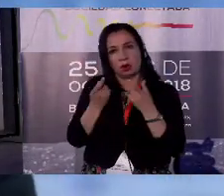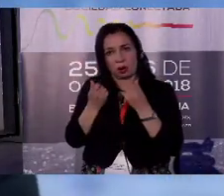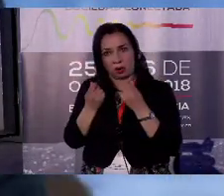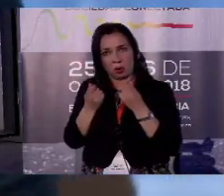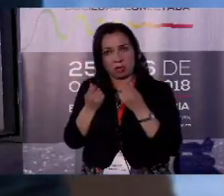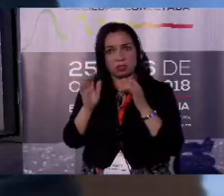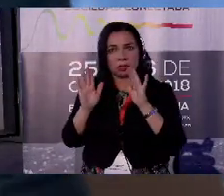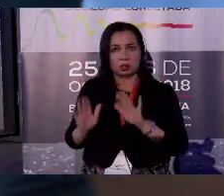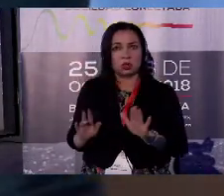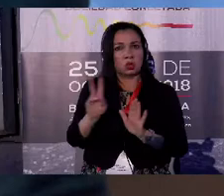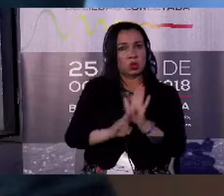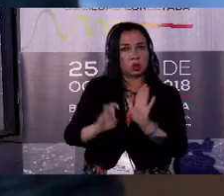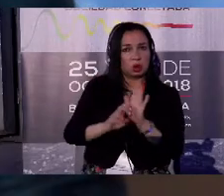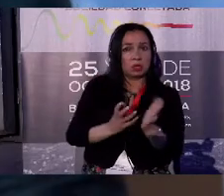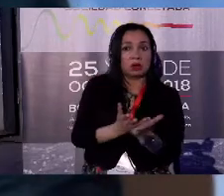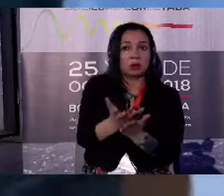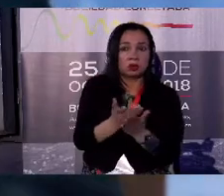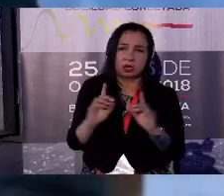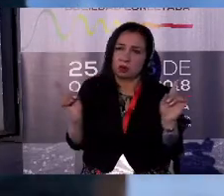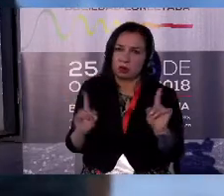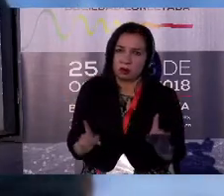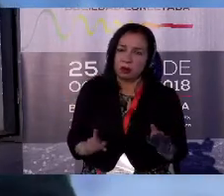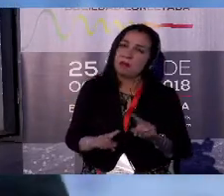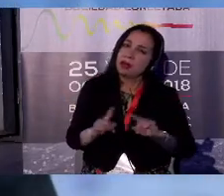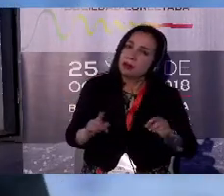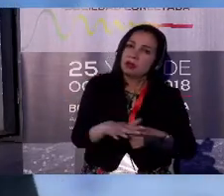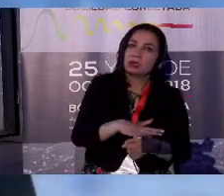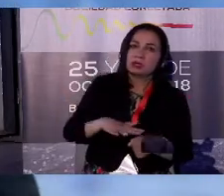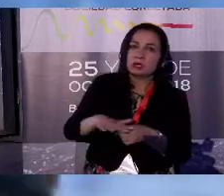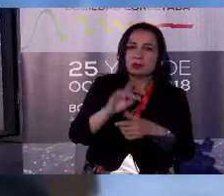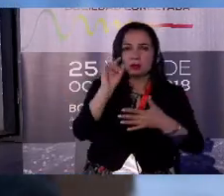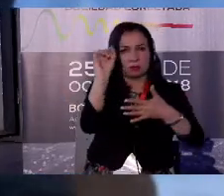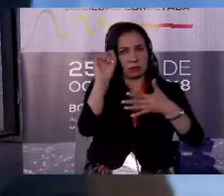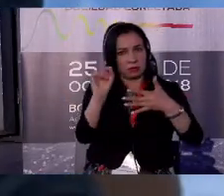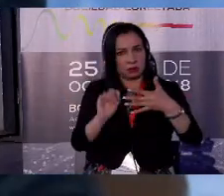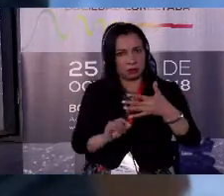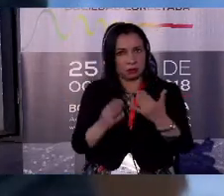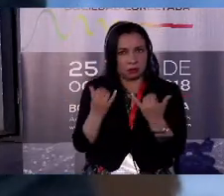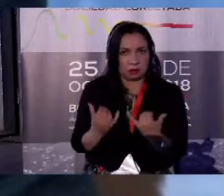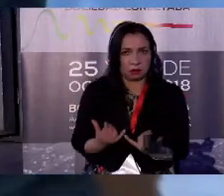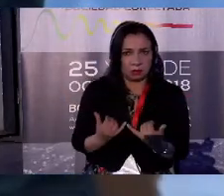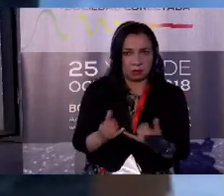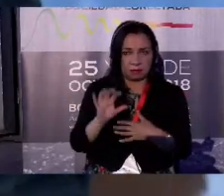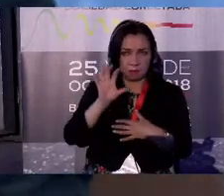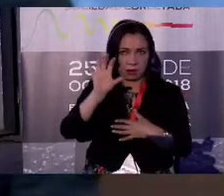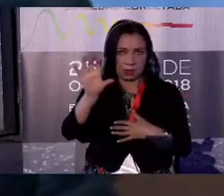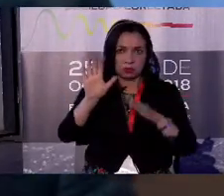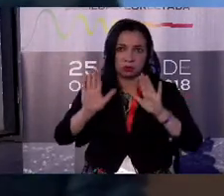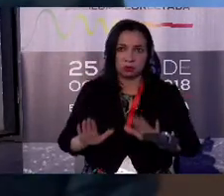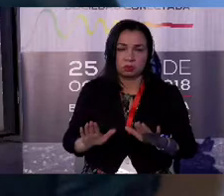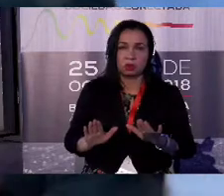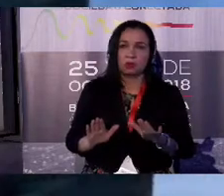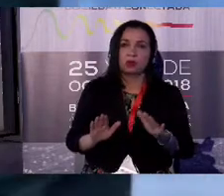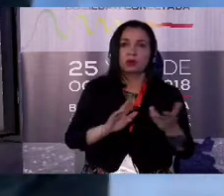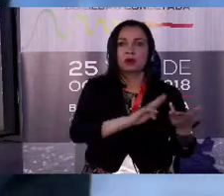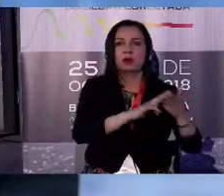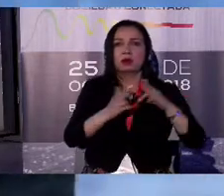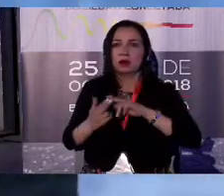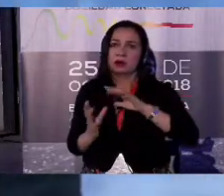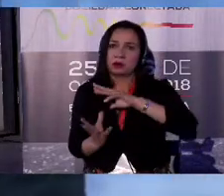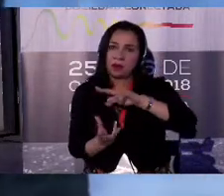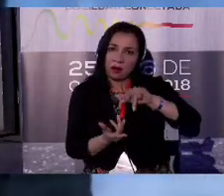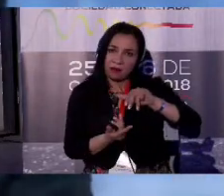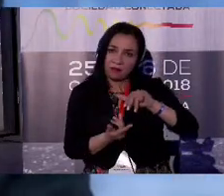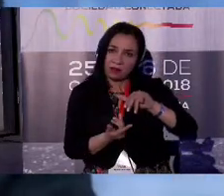recomendaría. Pero la verdad es que, dadas las condiciones particulares, en este caso de mi país, que tiene que ver con la geografía, pero también tiene que ver